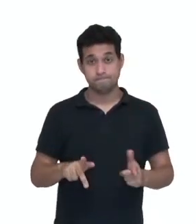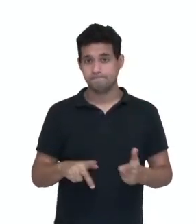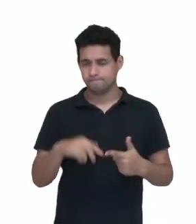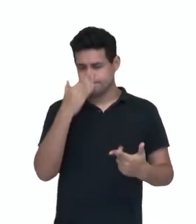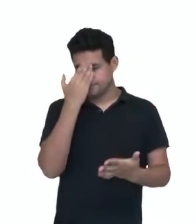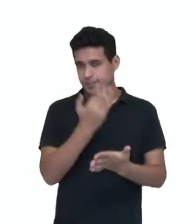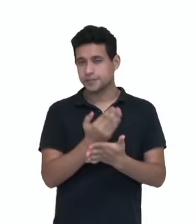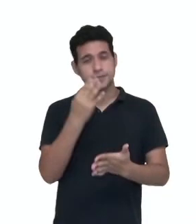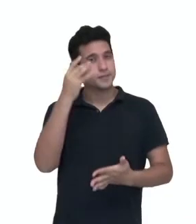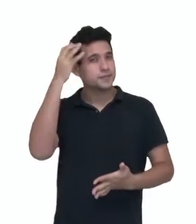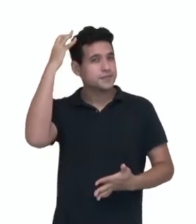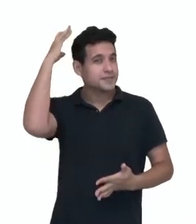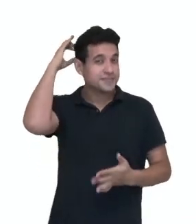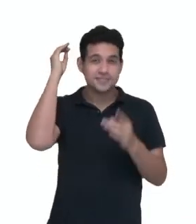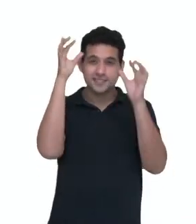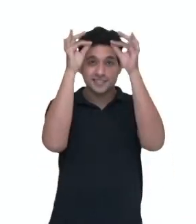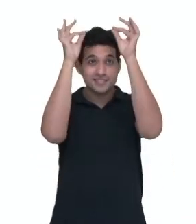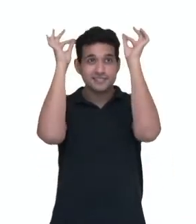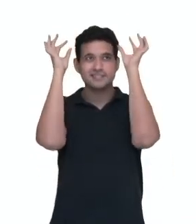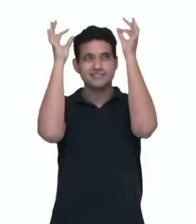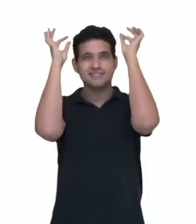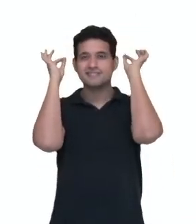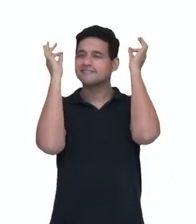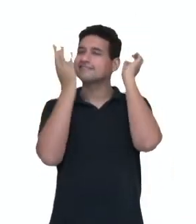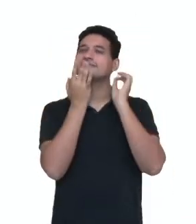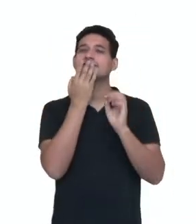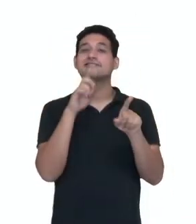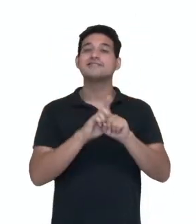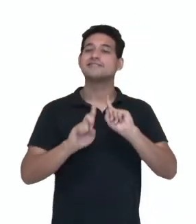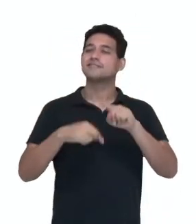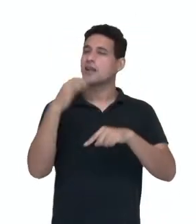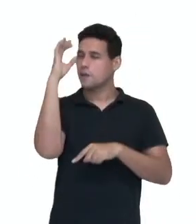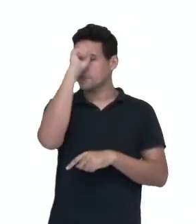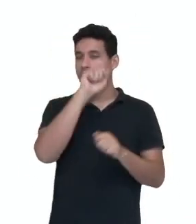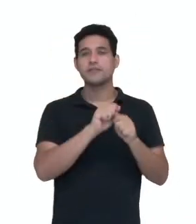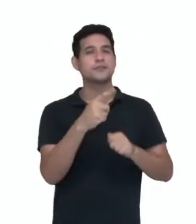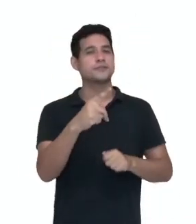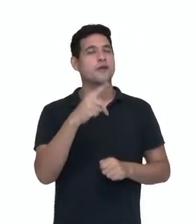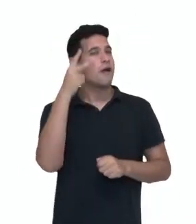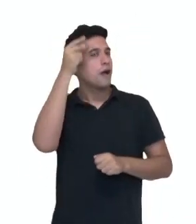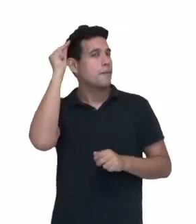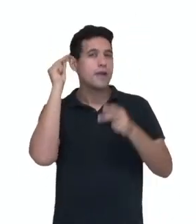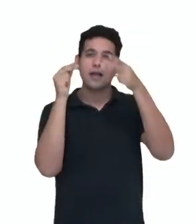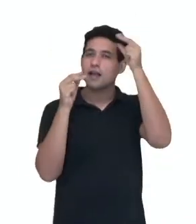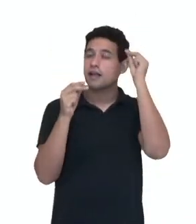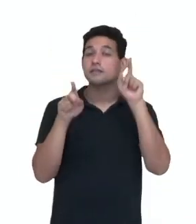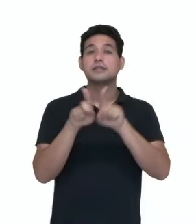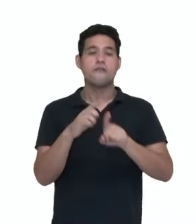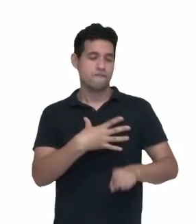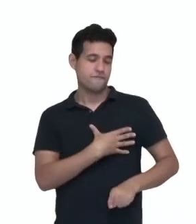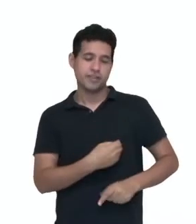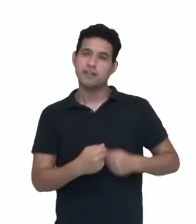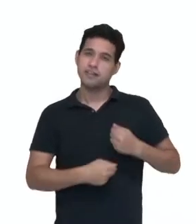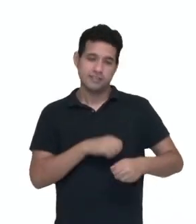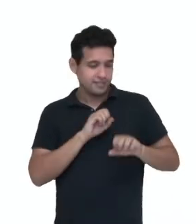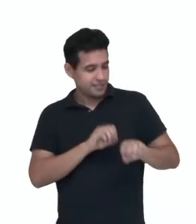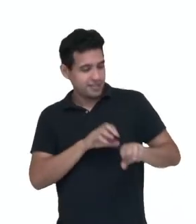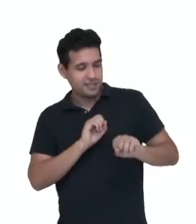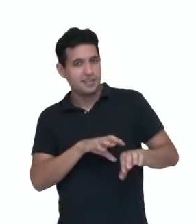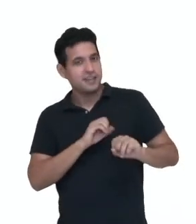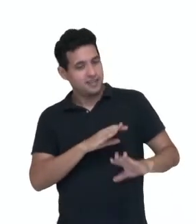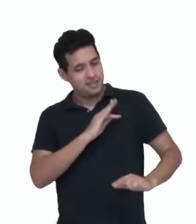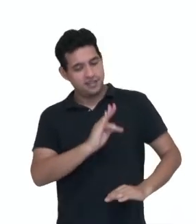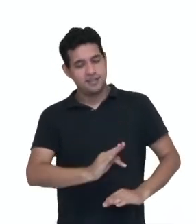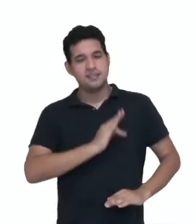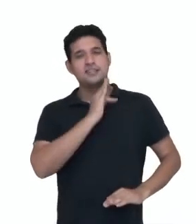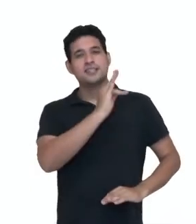tu cabeza. Y un día cuando aprendas a peinar tu propio cabello y los cabellos de tus hijas, vamos entonces a